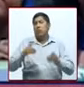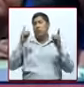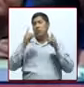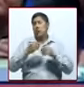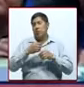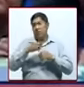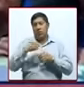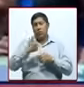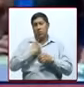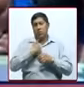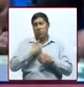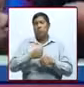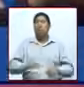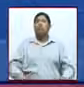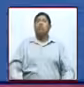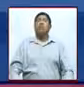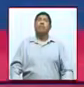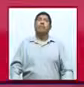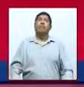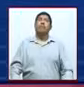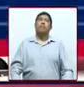interna de cada partido.